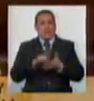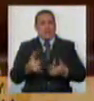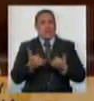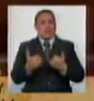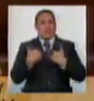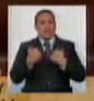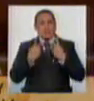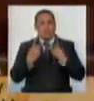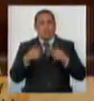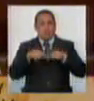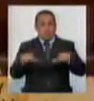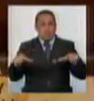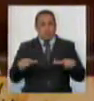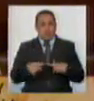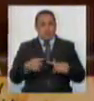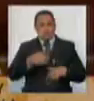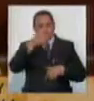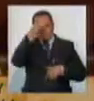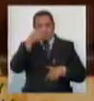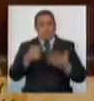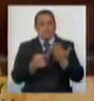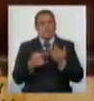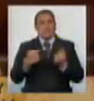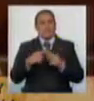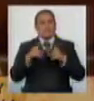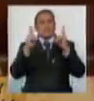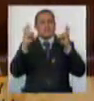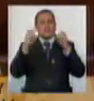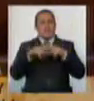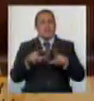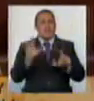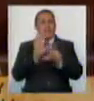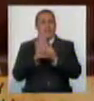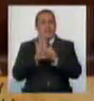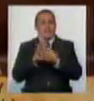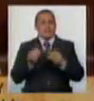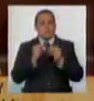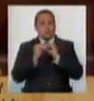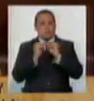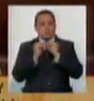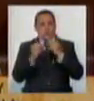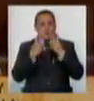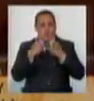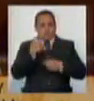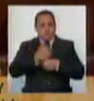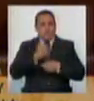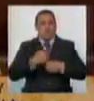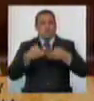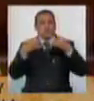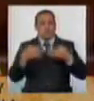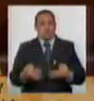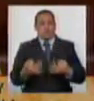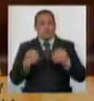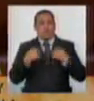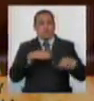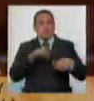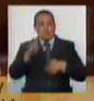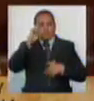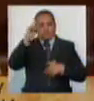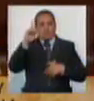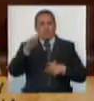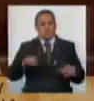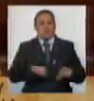con personal técnico y con herramientas legales para garantizar un trabajo efectivo. Hemos creado